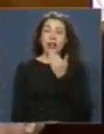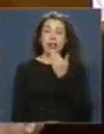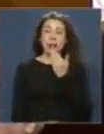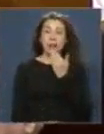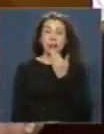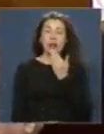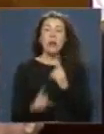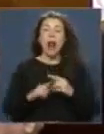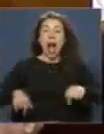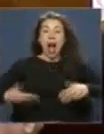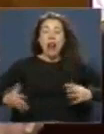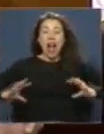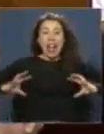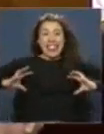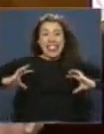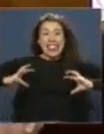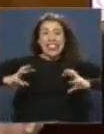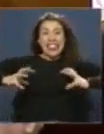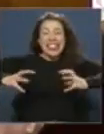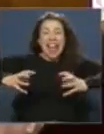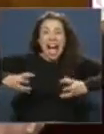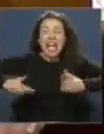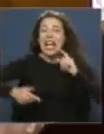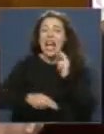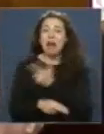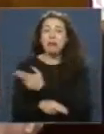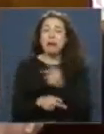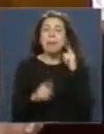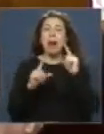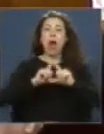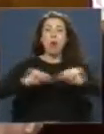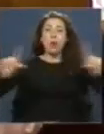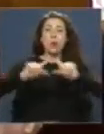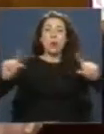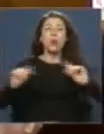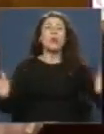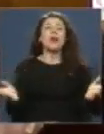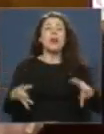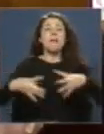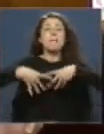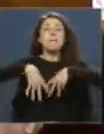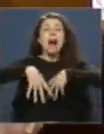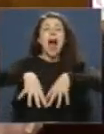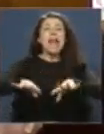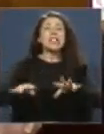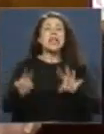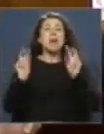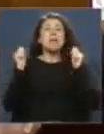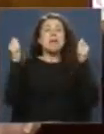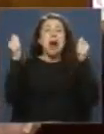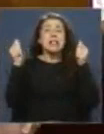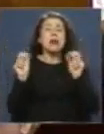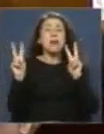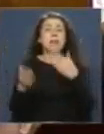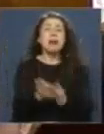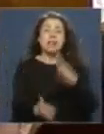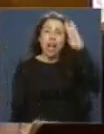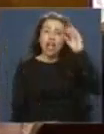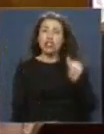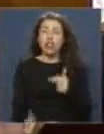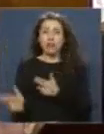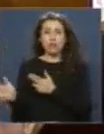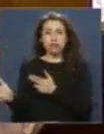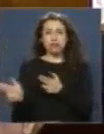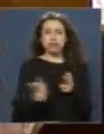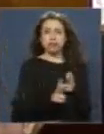de tanquetas fuertemente armadas para dispersar manifestaciones pacíficas y de soldados con fusiles